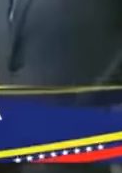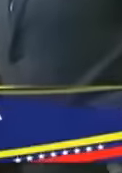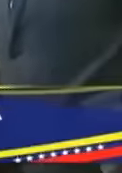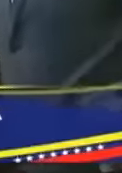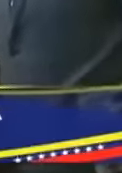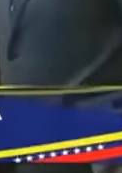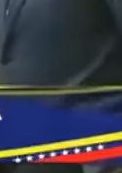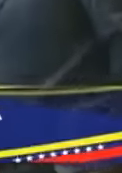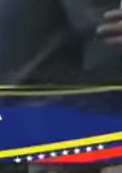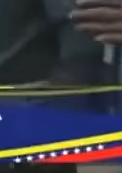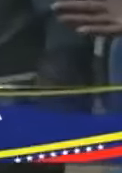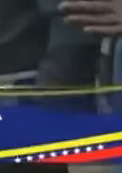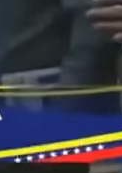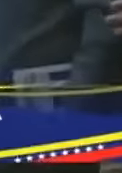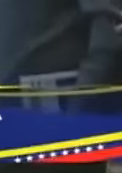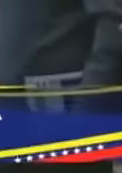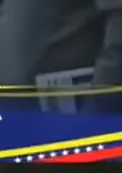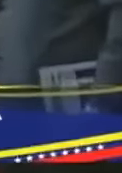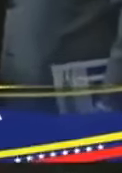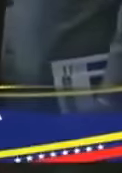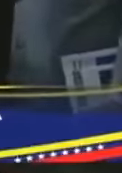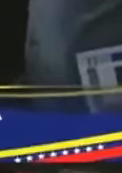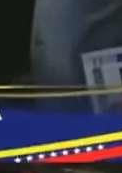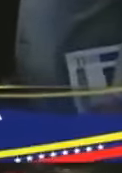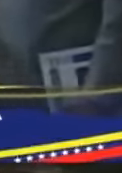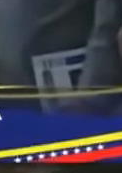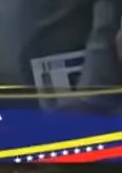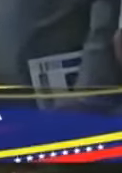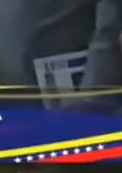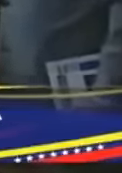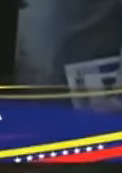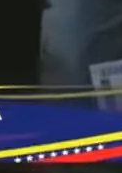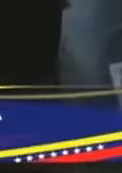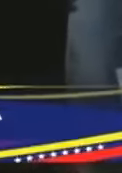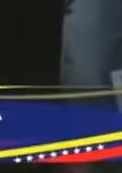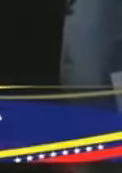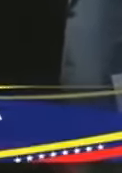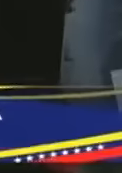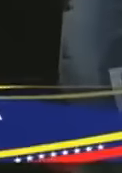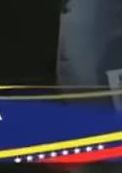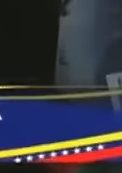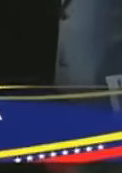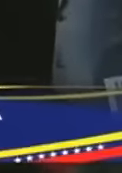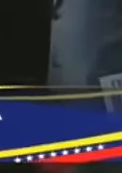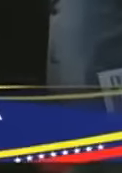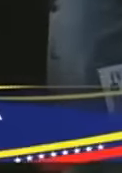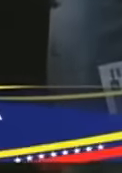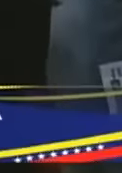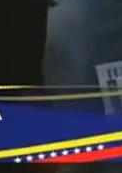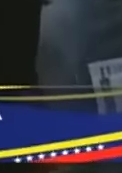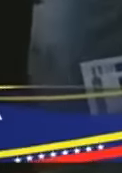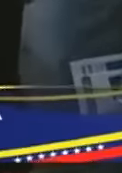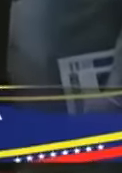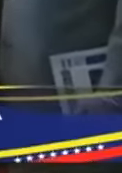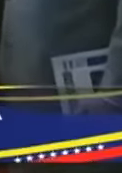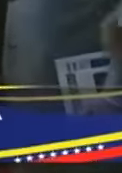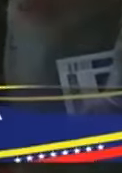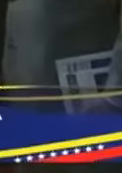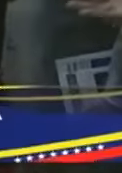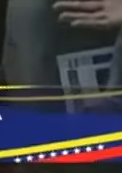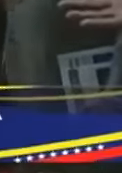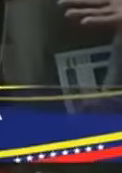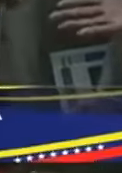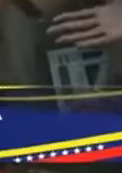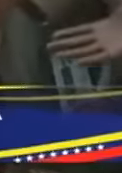están convocados a participar más de 20 millones de venezolanos en más de 15 mil centros de votación. El